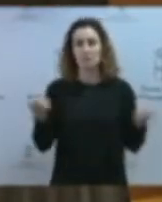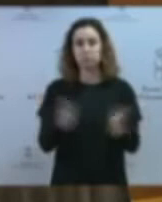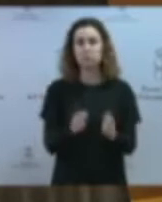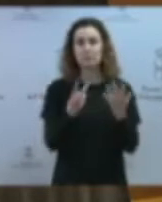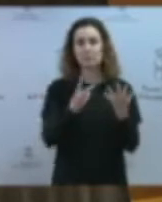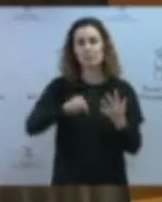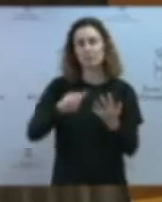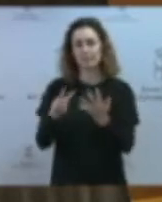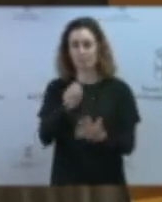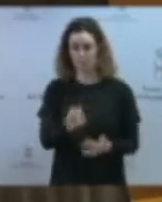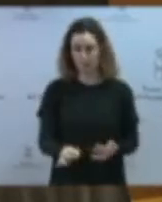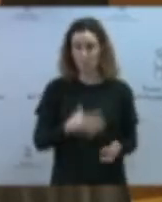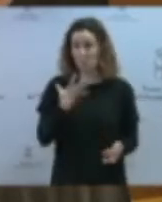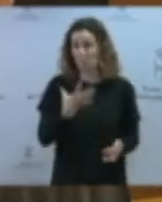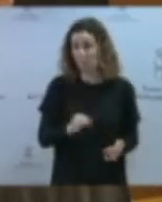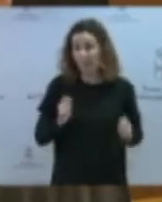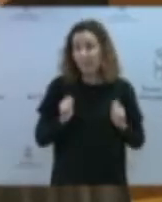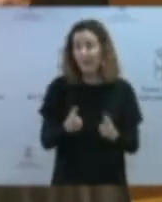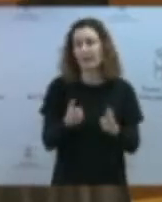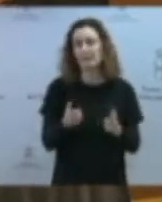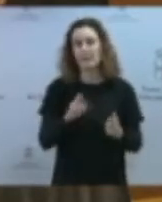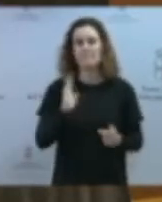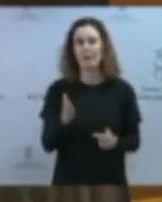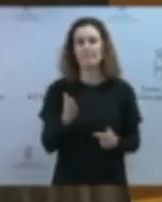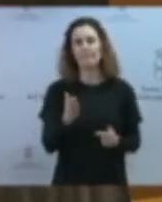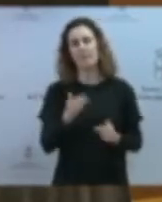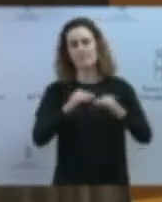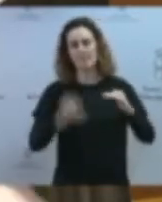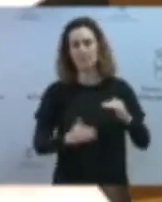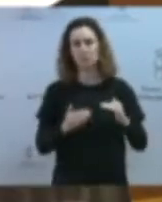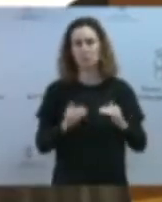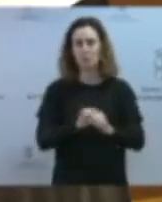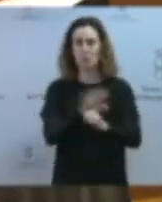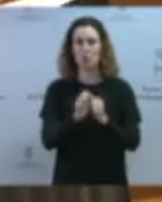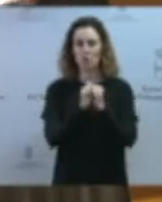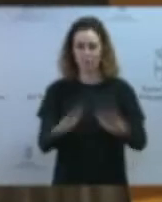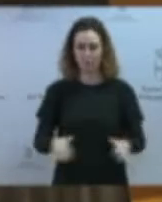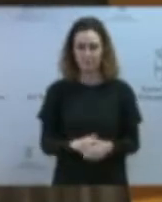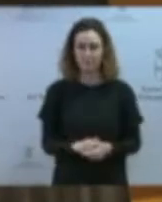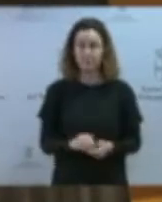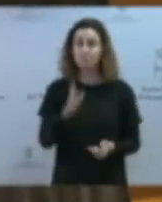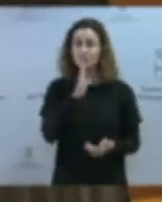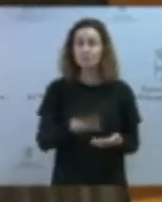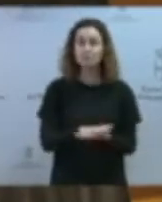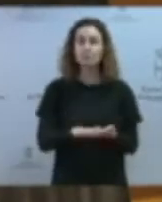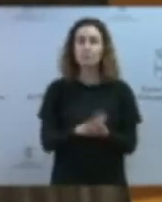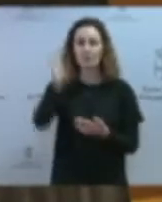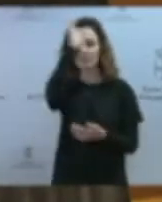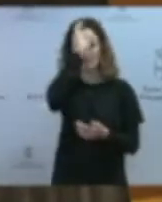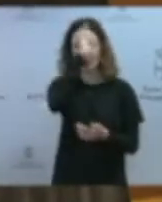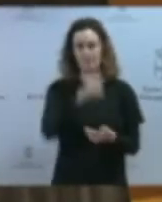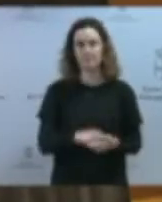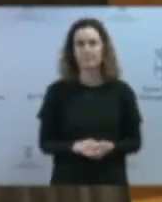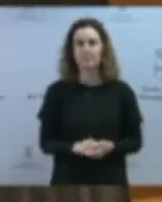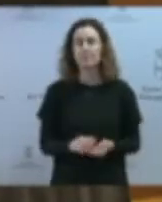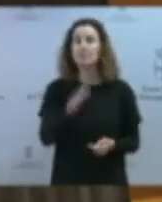los impactos negativos educativos de la COVID. Esto es lo que está diciendo la investigación científica. Por eso celebramos en su momento cuando se contrataron 500